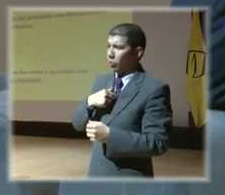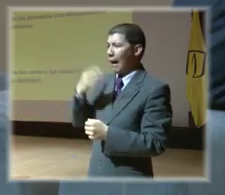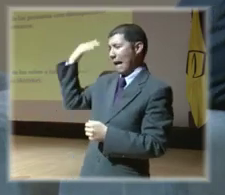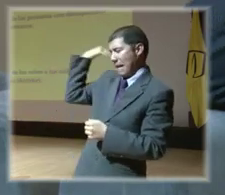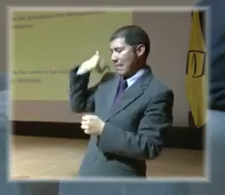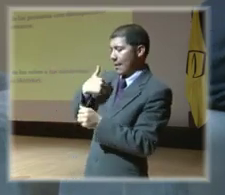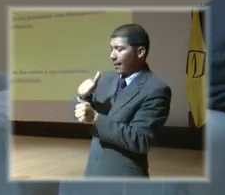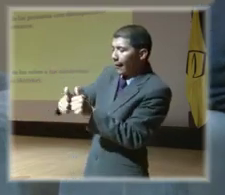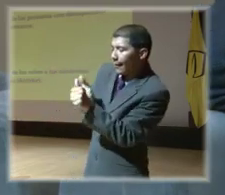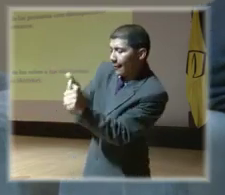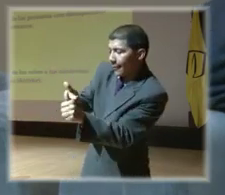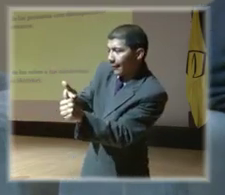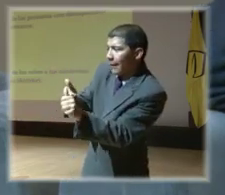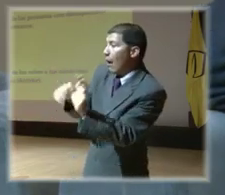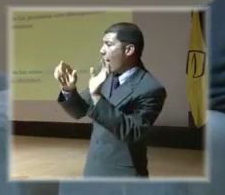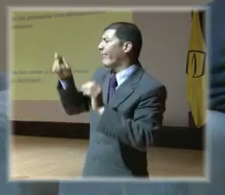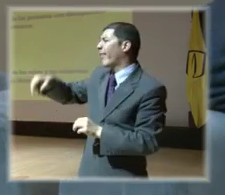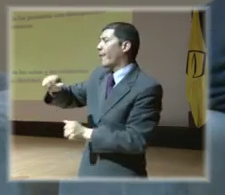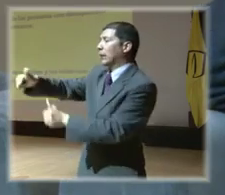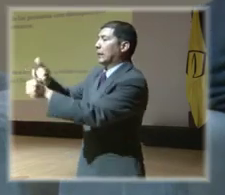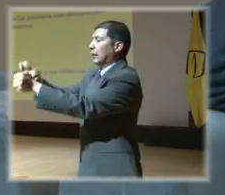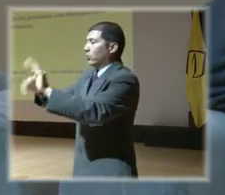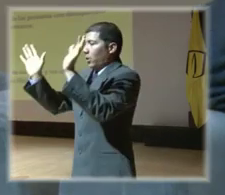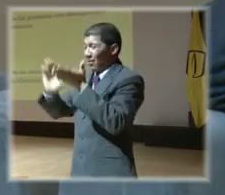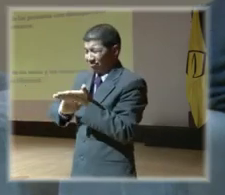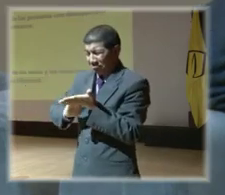no resuelve nada.